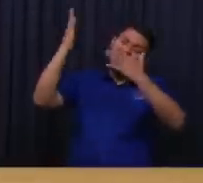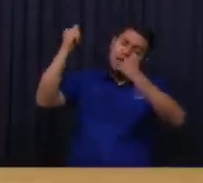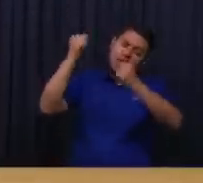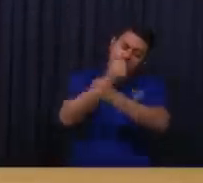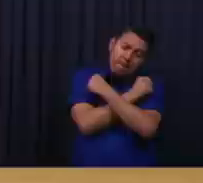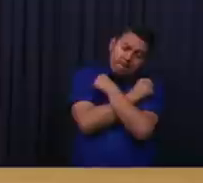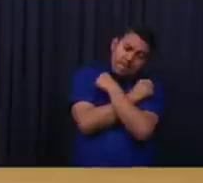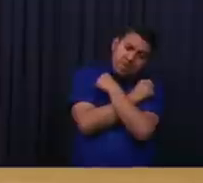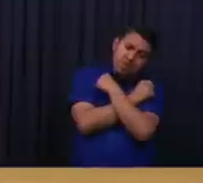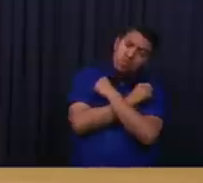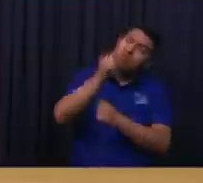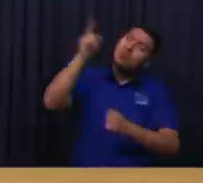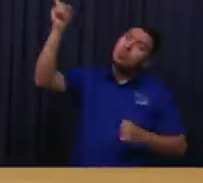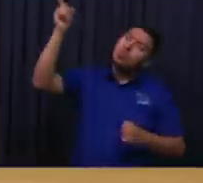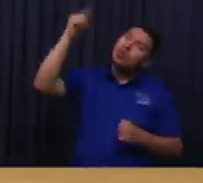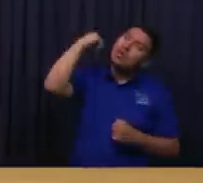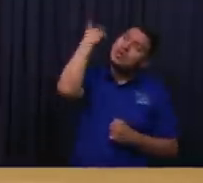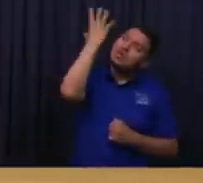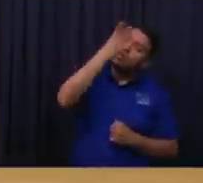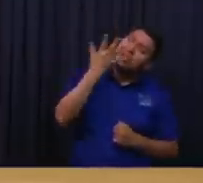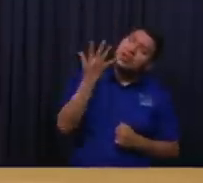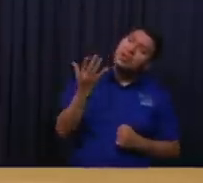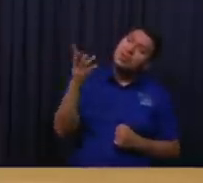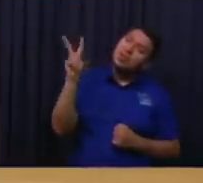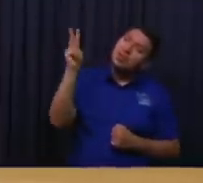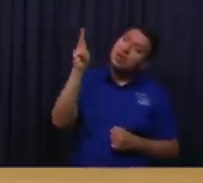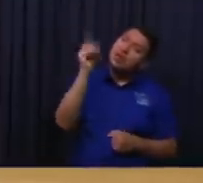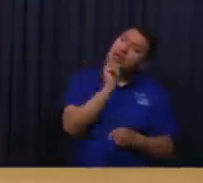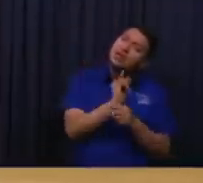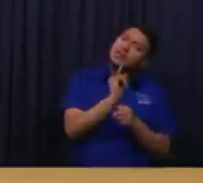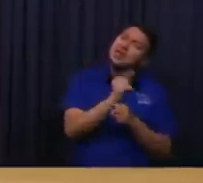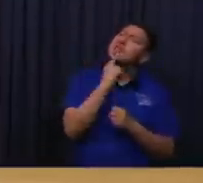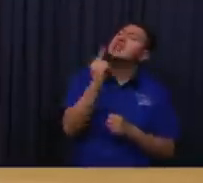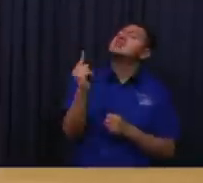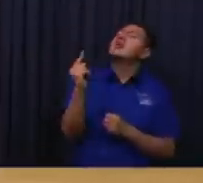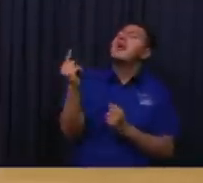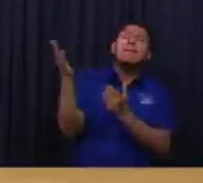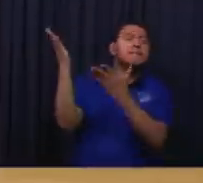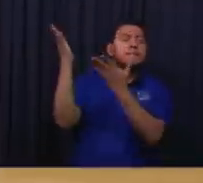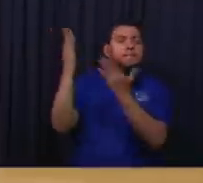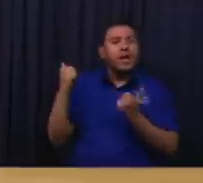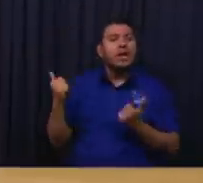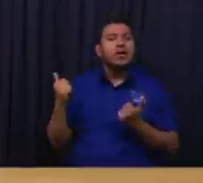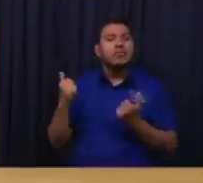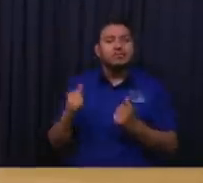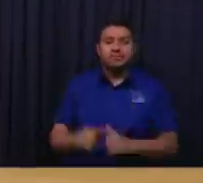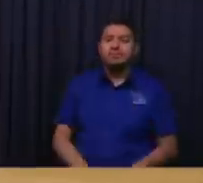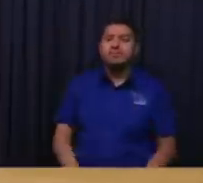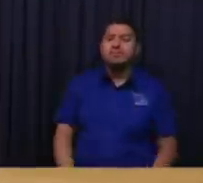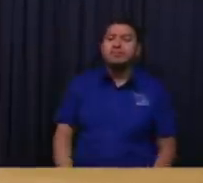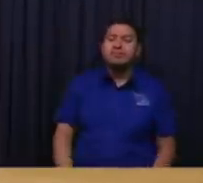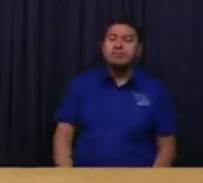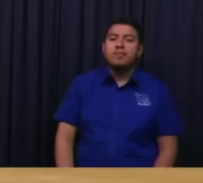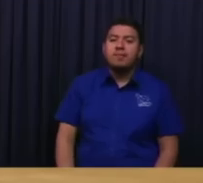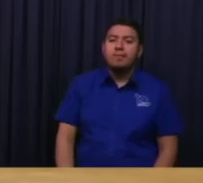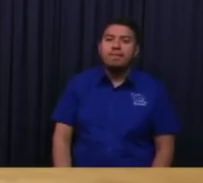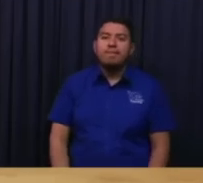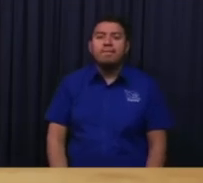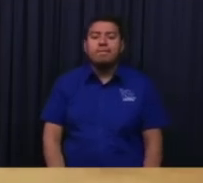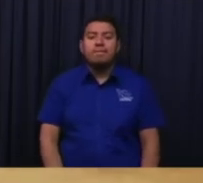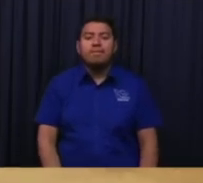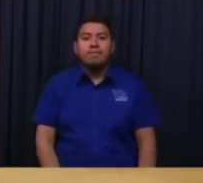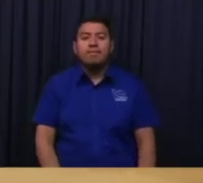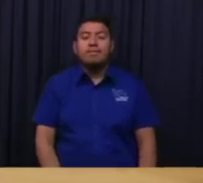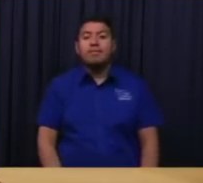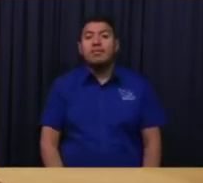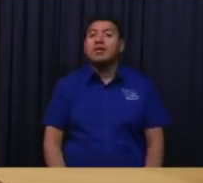mío. El Espíritu y la novia dice: ven. Ok, entonces aquí ya ella